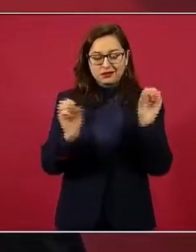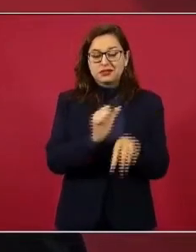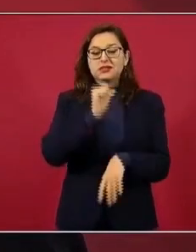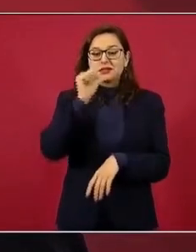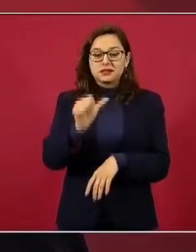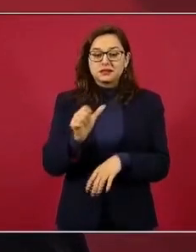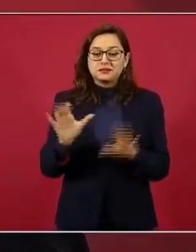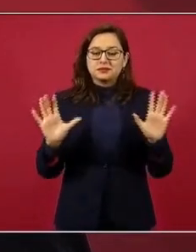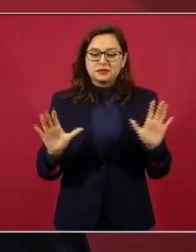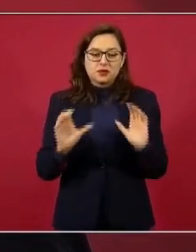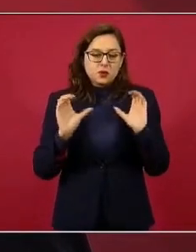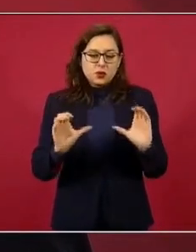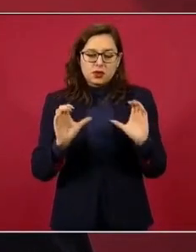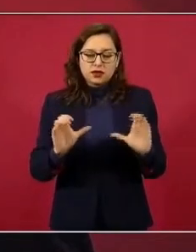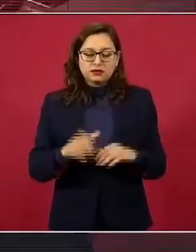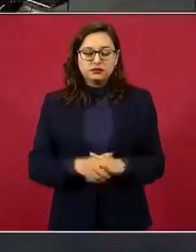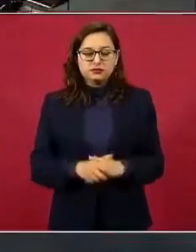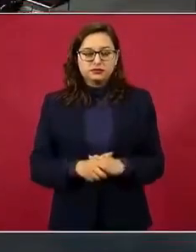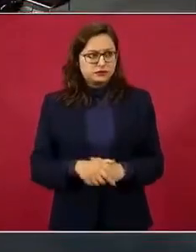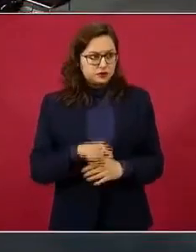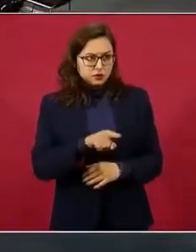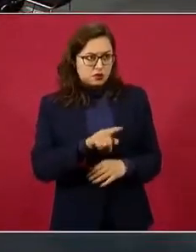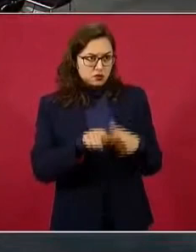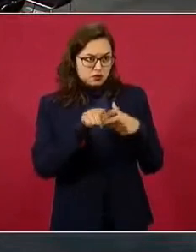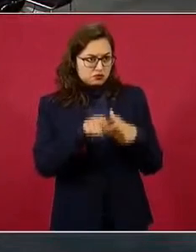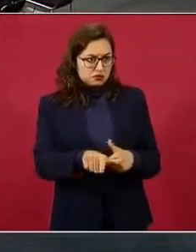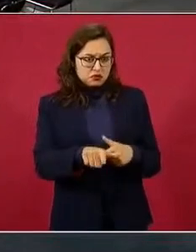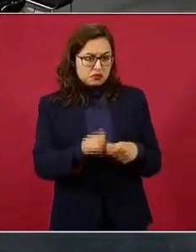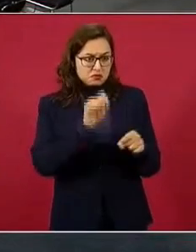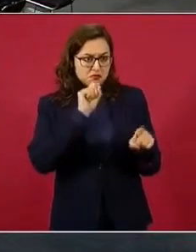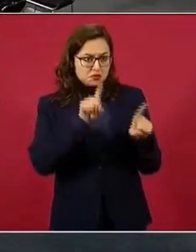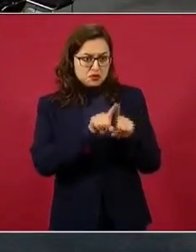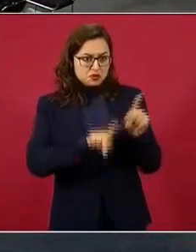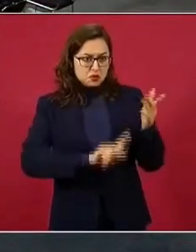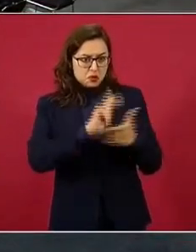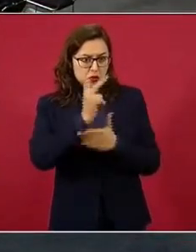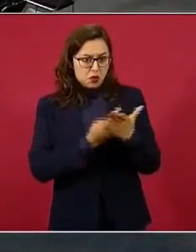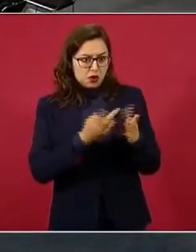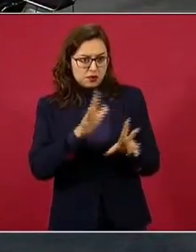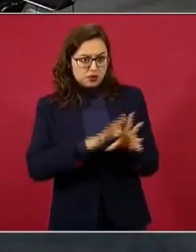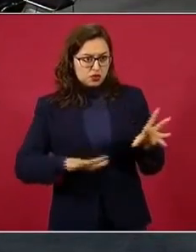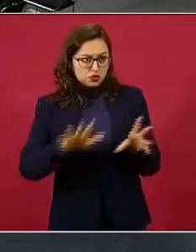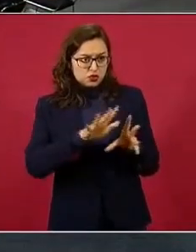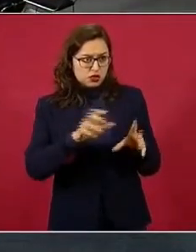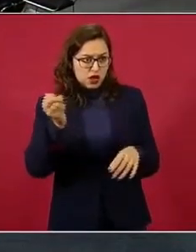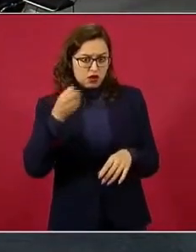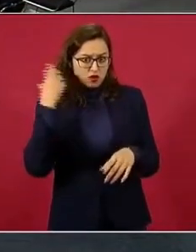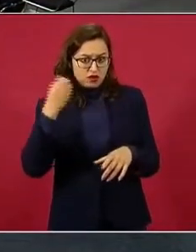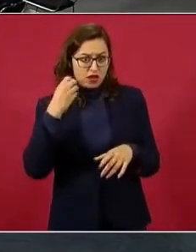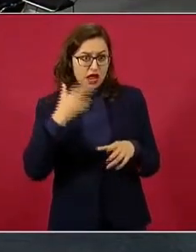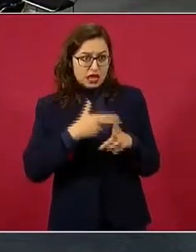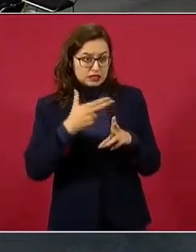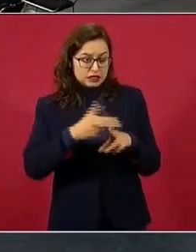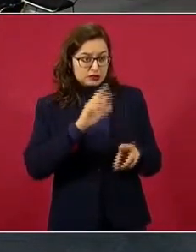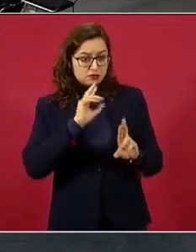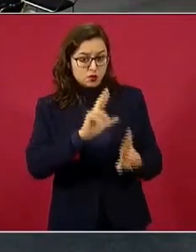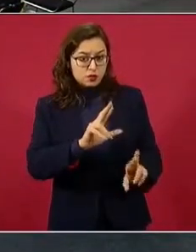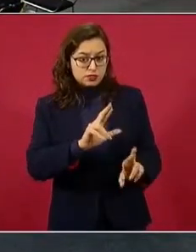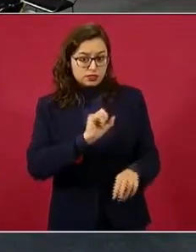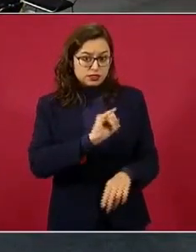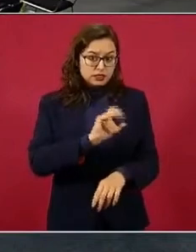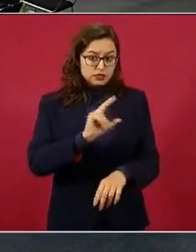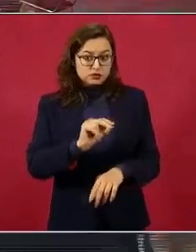Entonces vamos a cuidar eso. ¿Va a seguir hablando entonces de los programas sociales en sus eventos, aunque hasta que le digan si